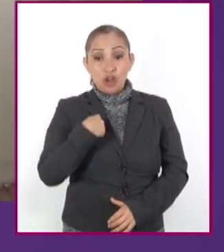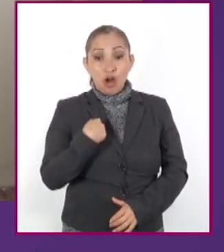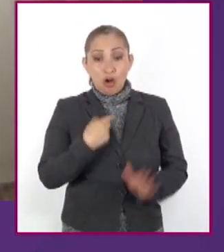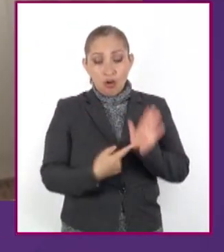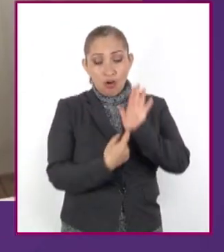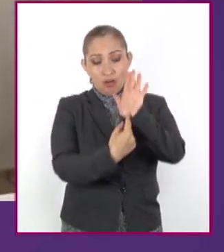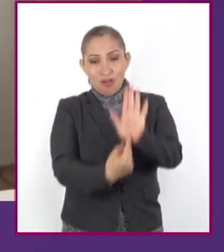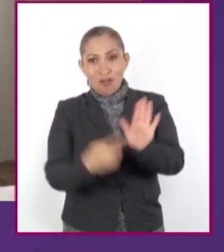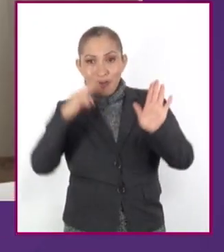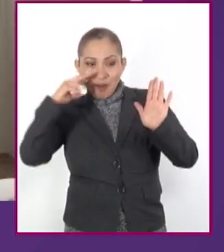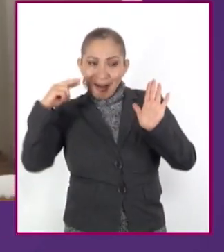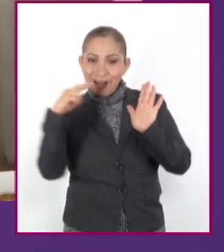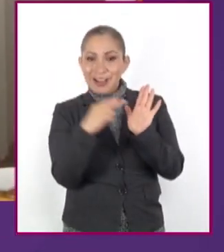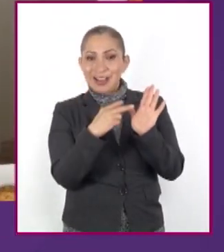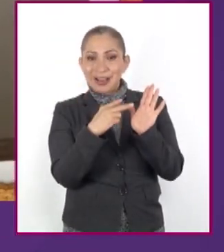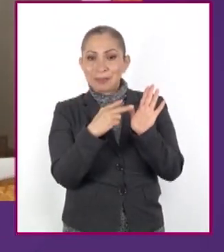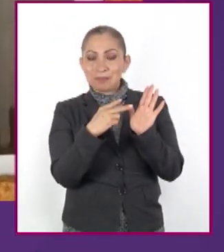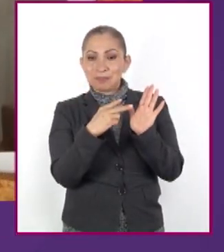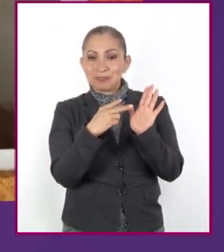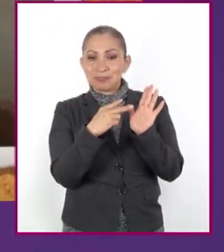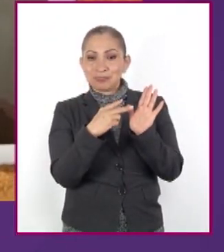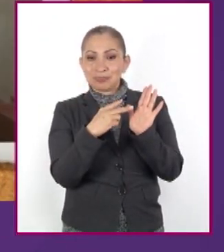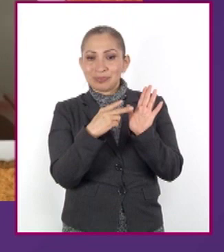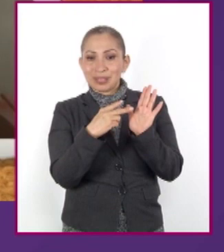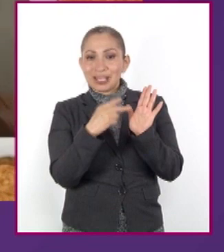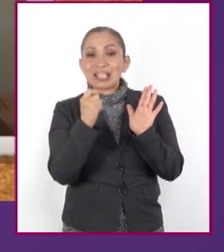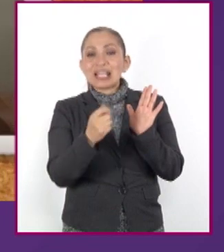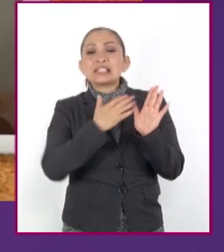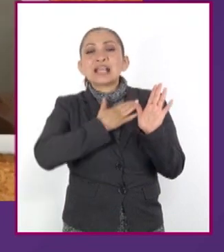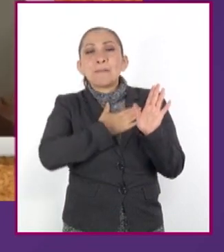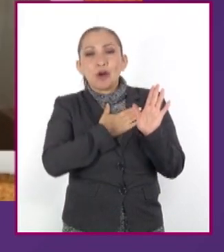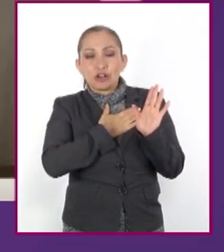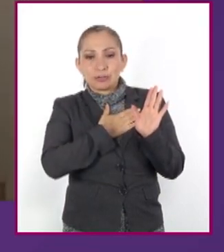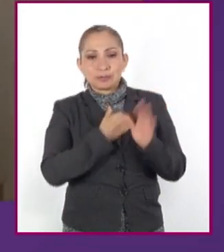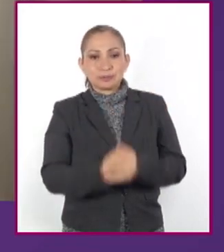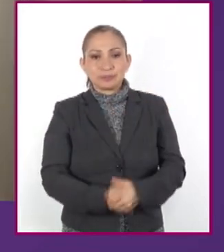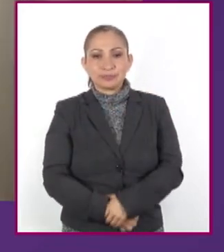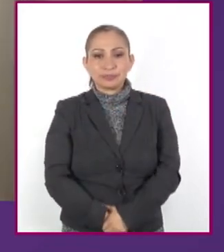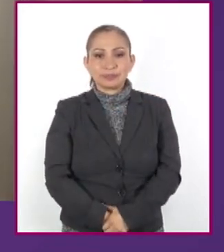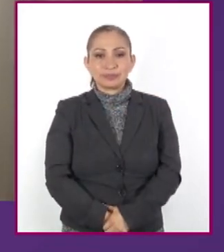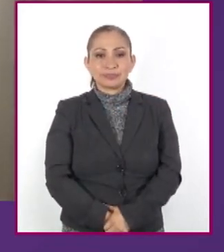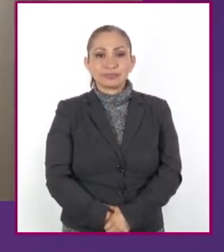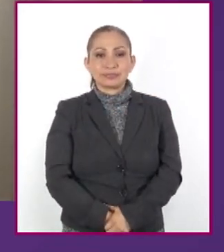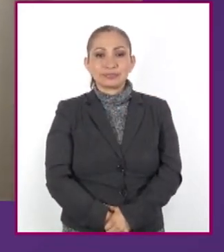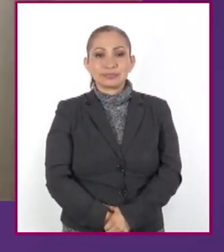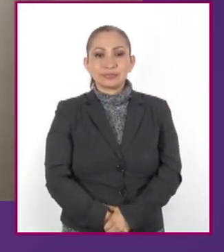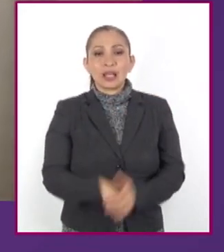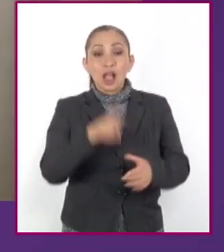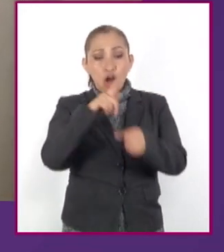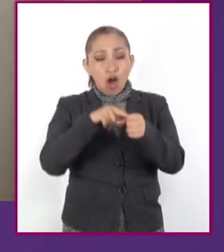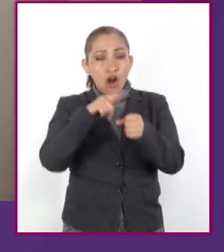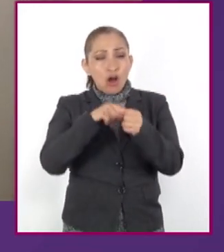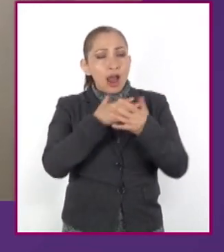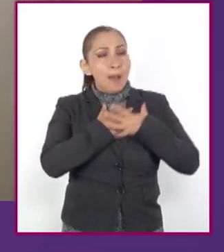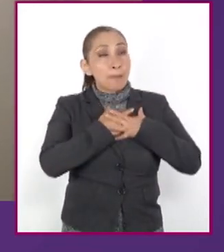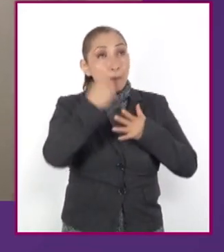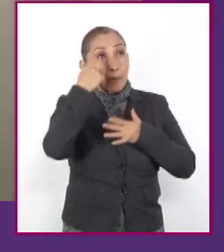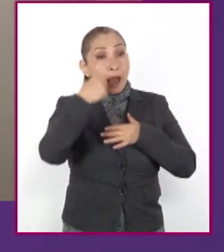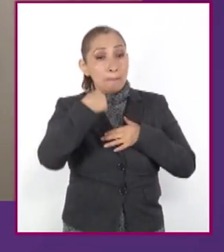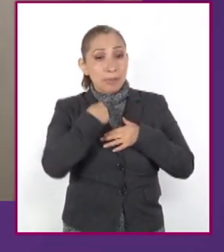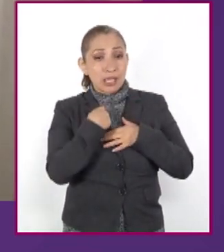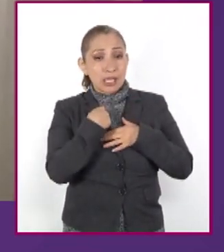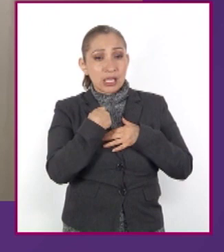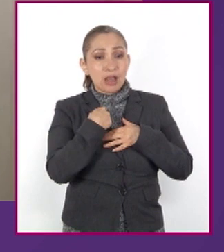traigo una presentación del amor. Los colores del amor para mí